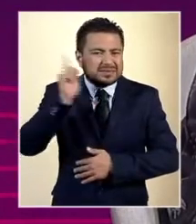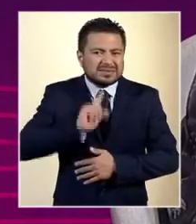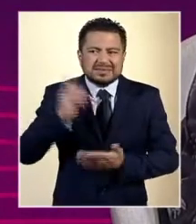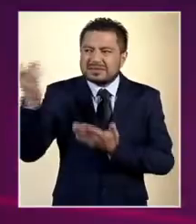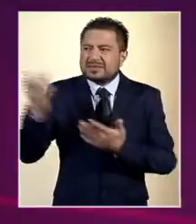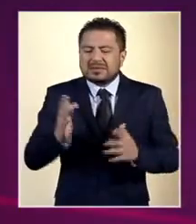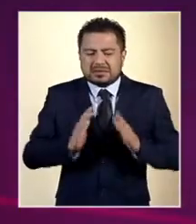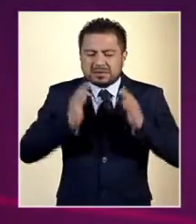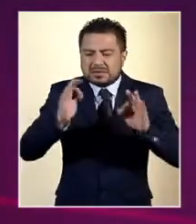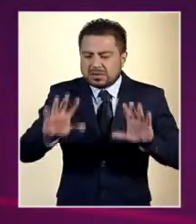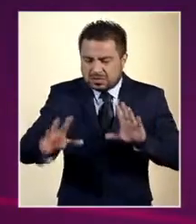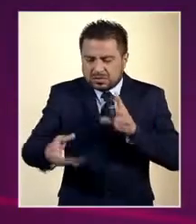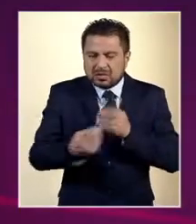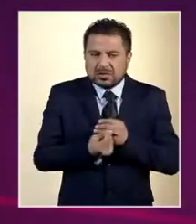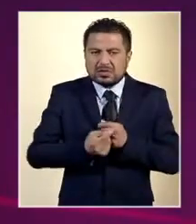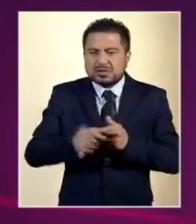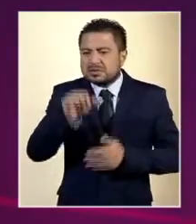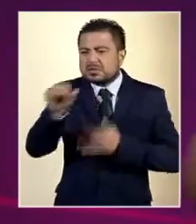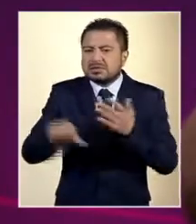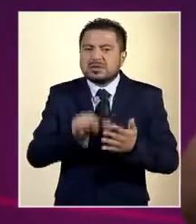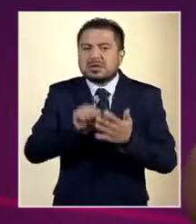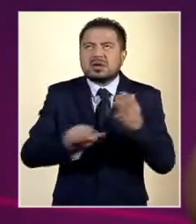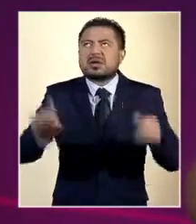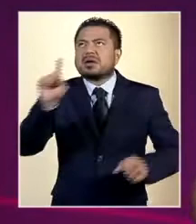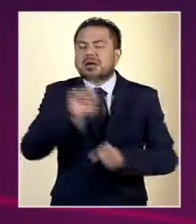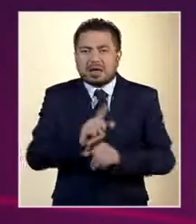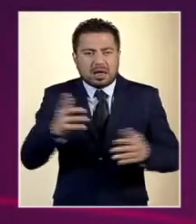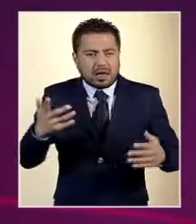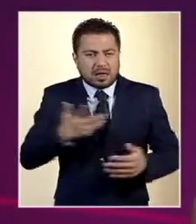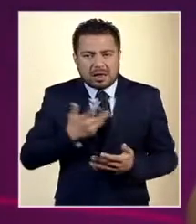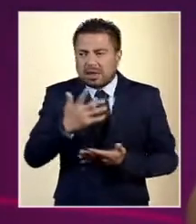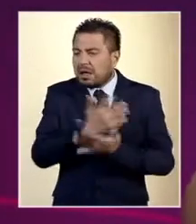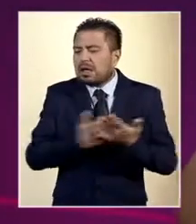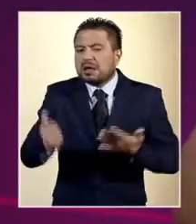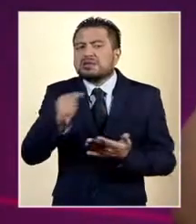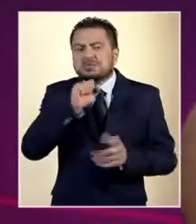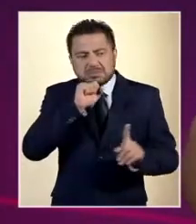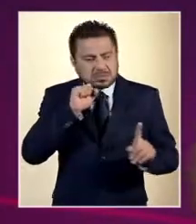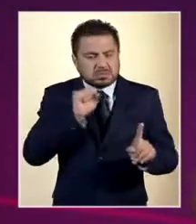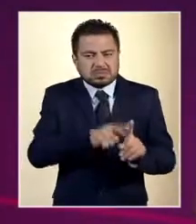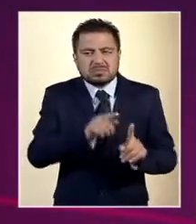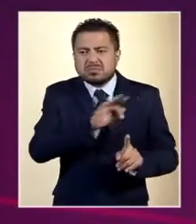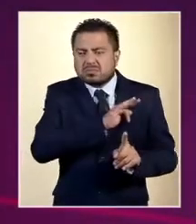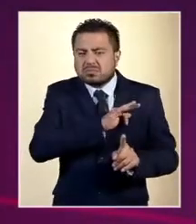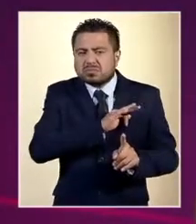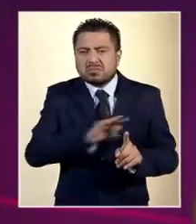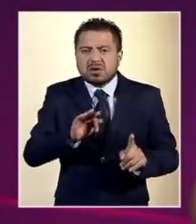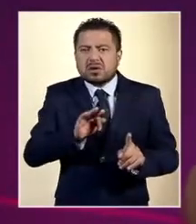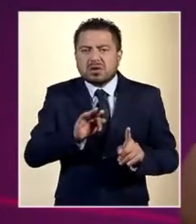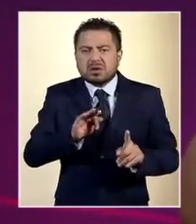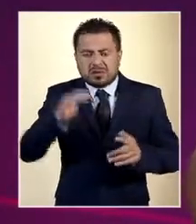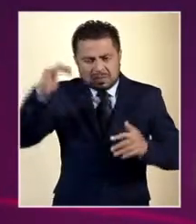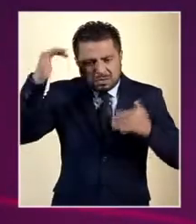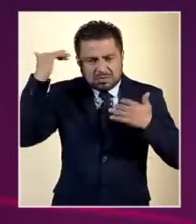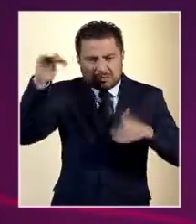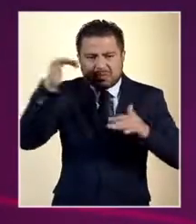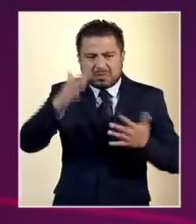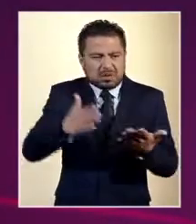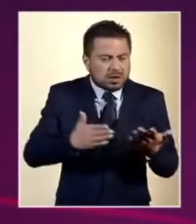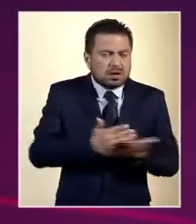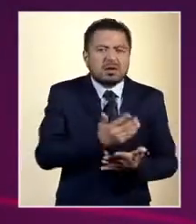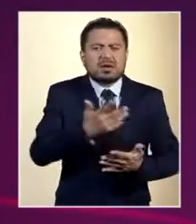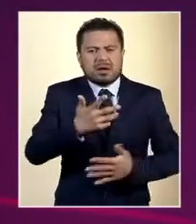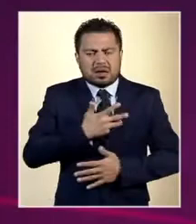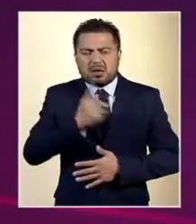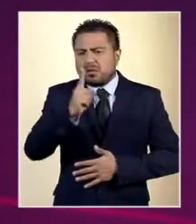vienen con nosotros al centro de día van a tener también garantizado que se pueden tomar un baño, que pueden